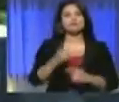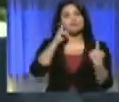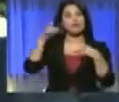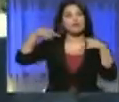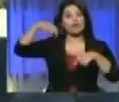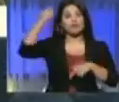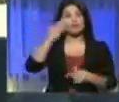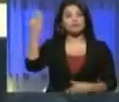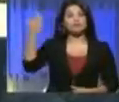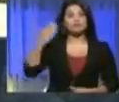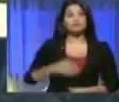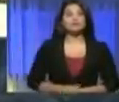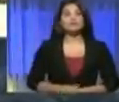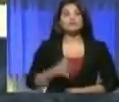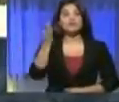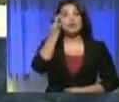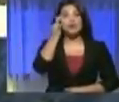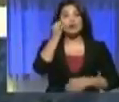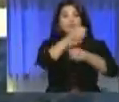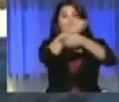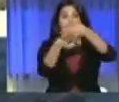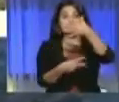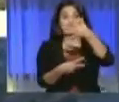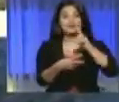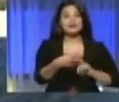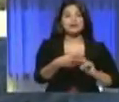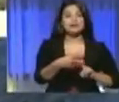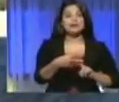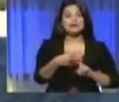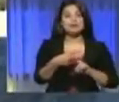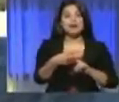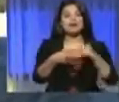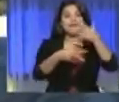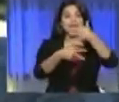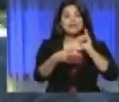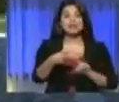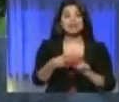Quedó séptima por equipos, con todos